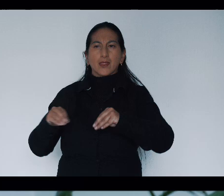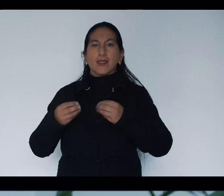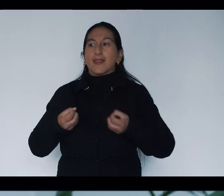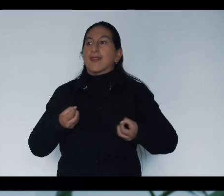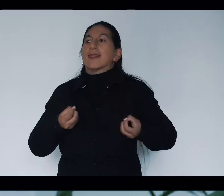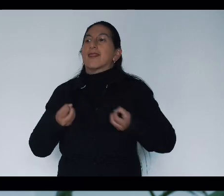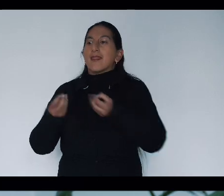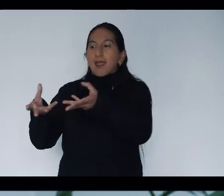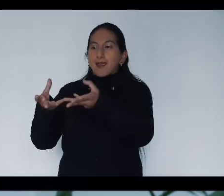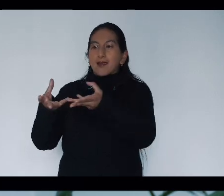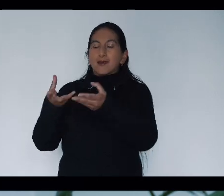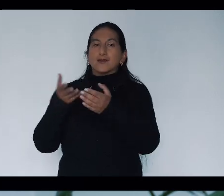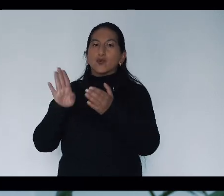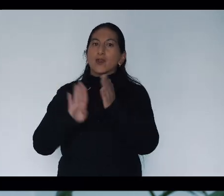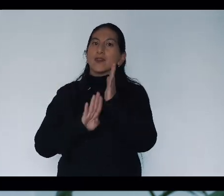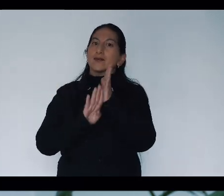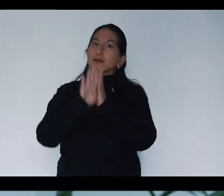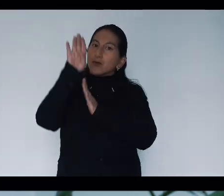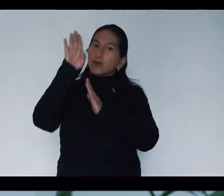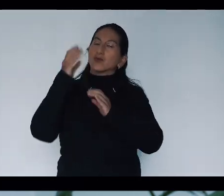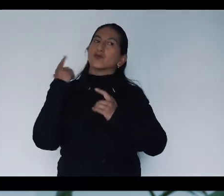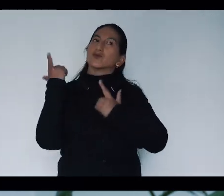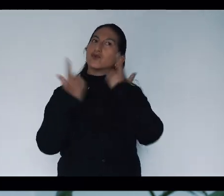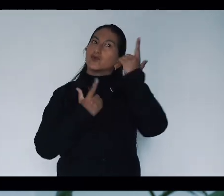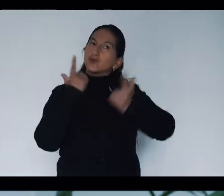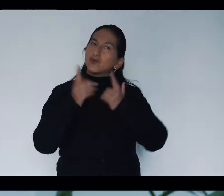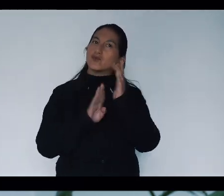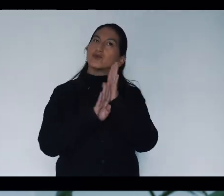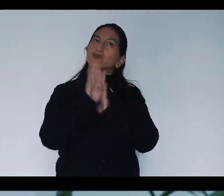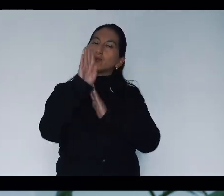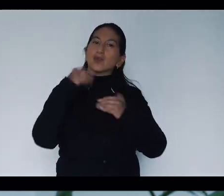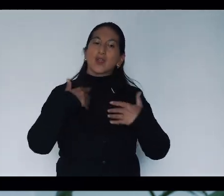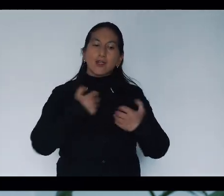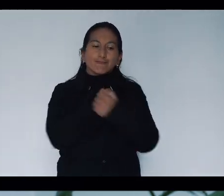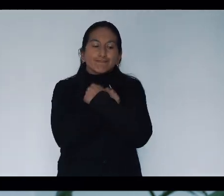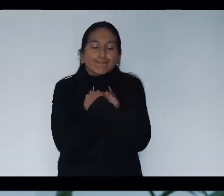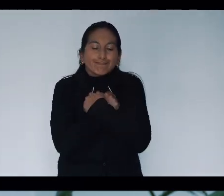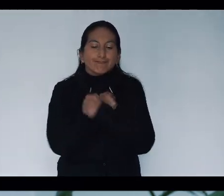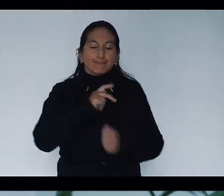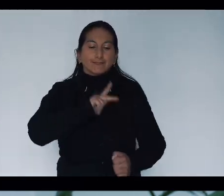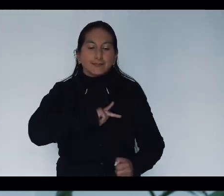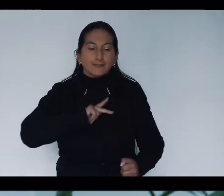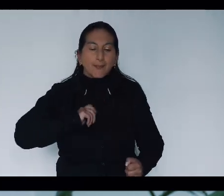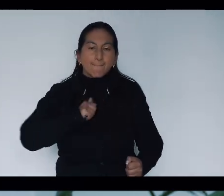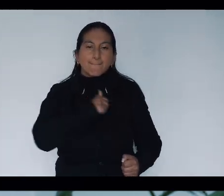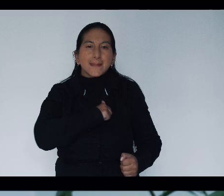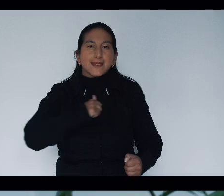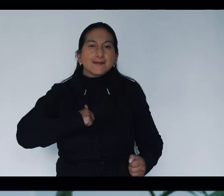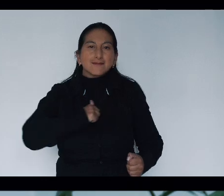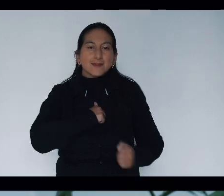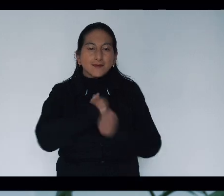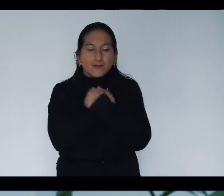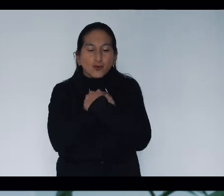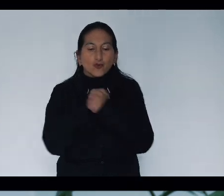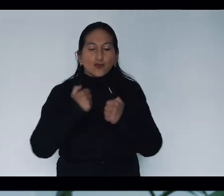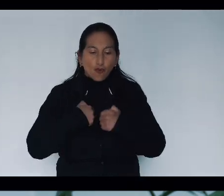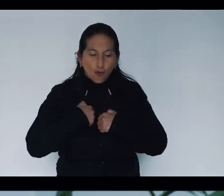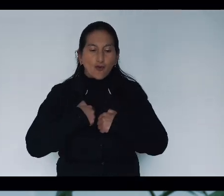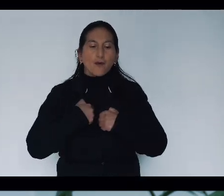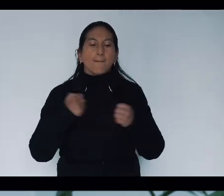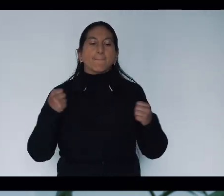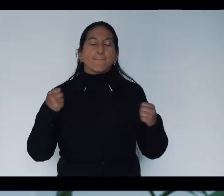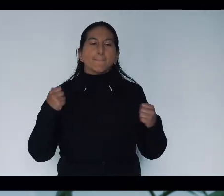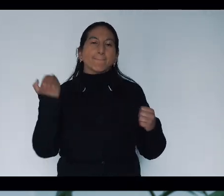la autosuperación, el querernos a nosotras mismas, toda vez que cuando somos víctimas de violencia basada en género,